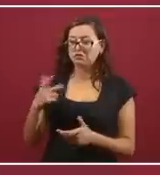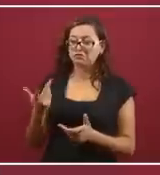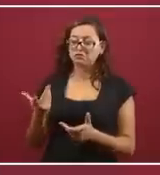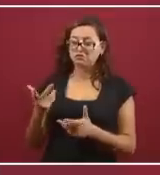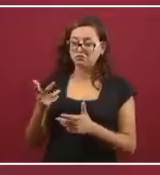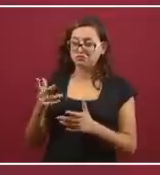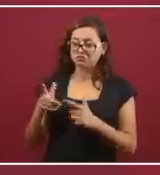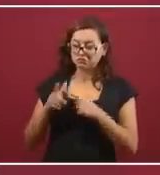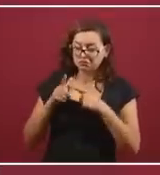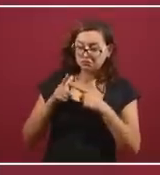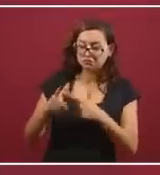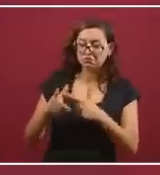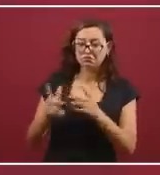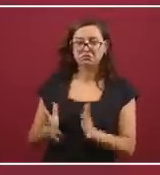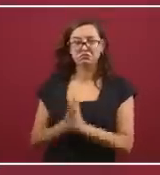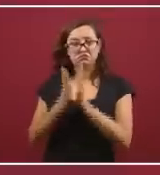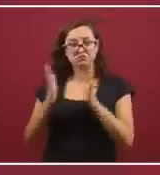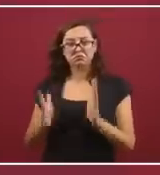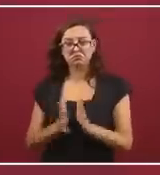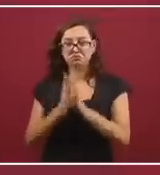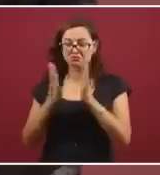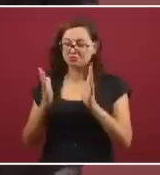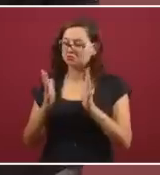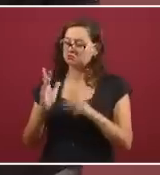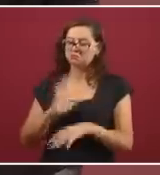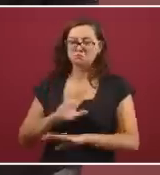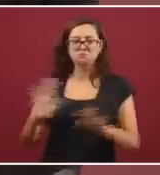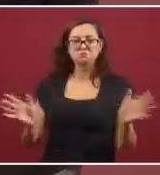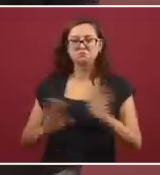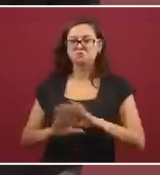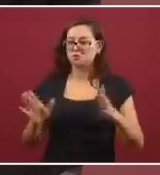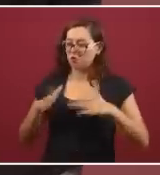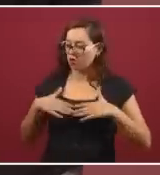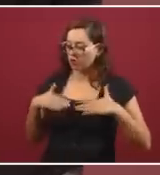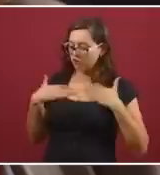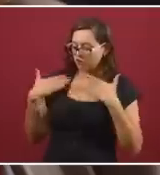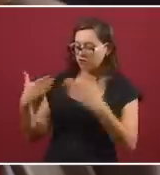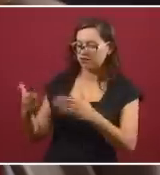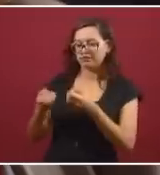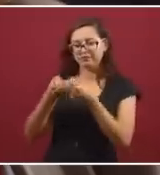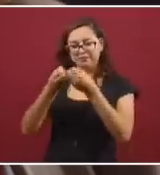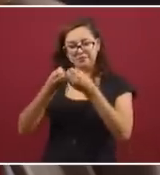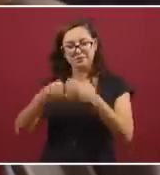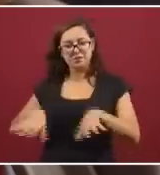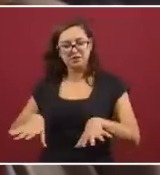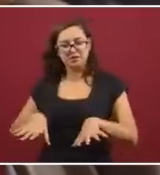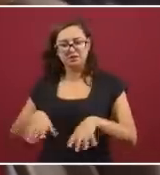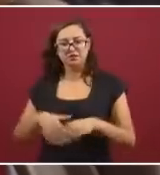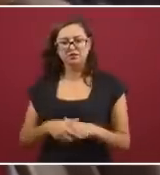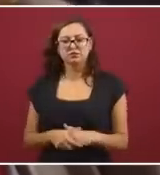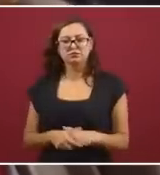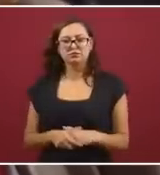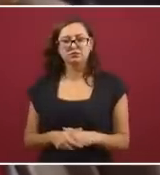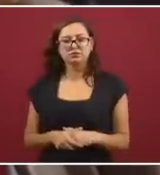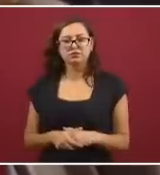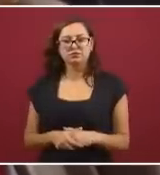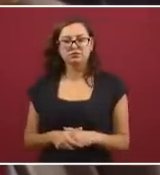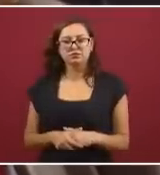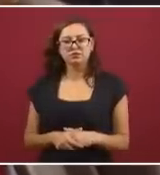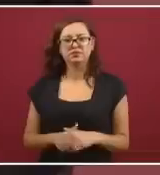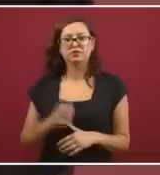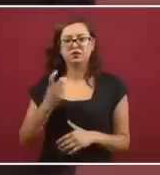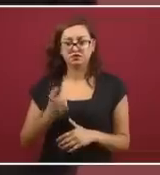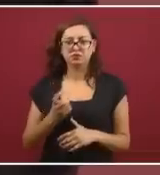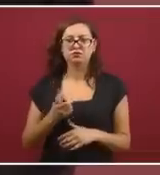se le va a perder la confianza eso lo vamos a llevar a cabo hacia